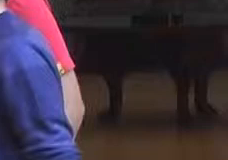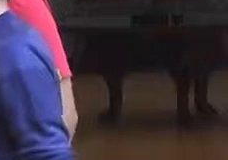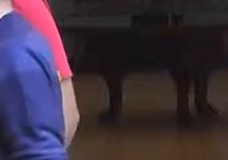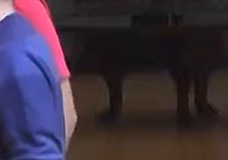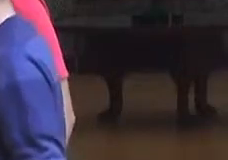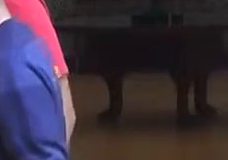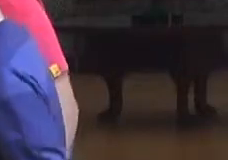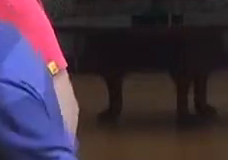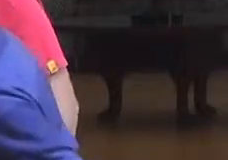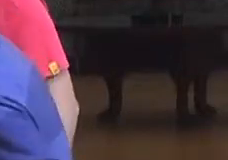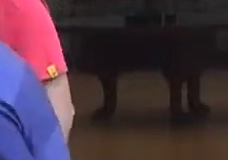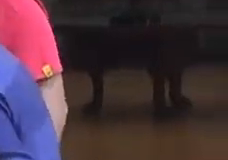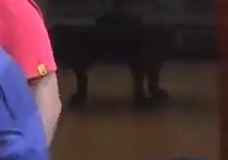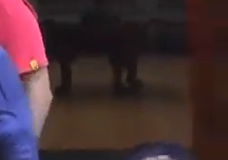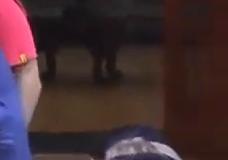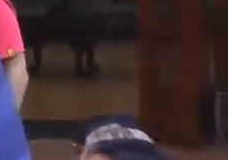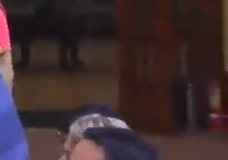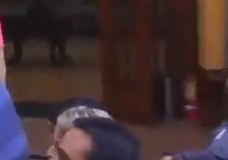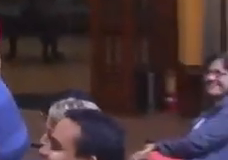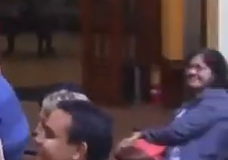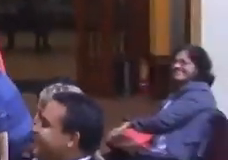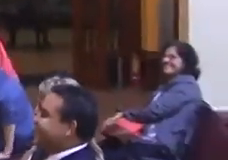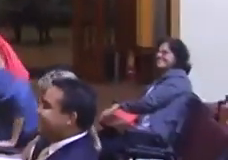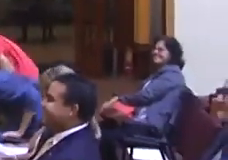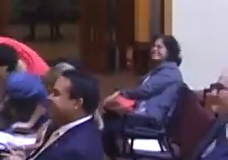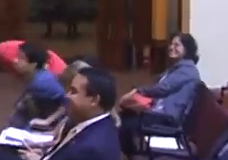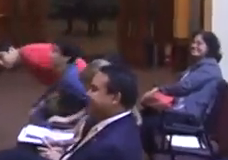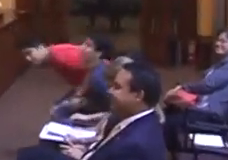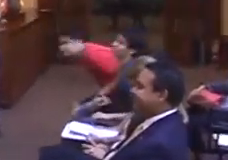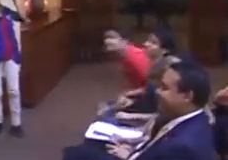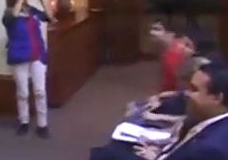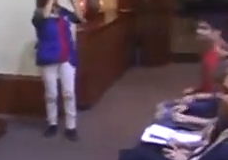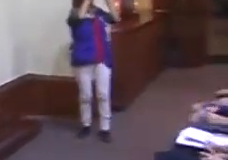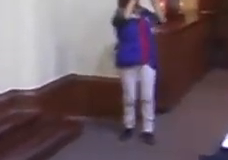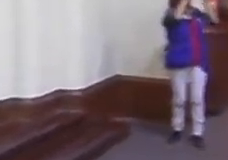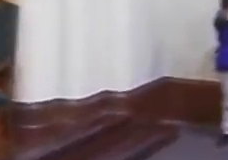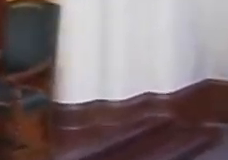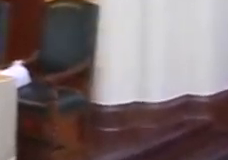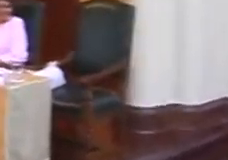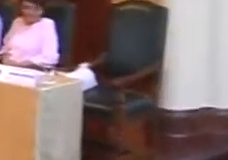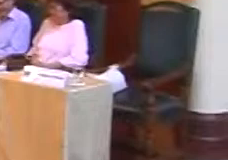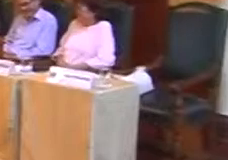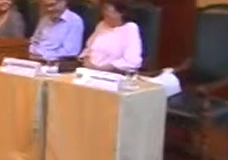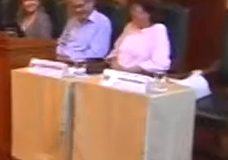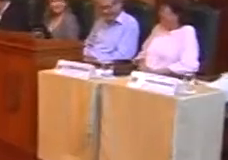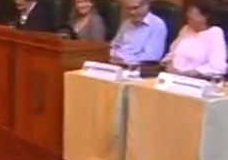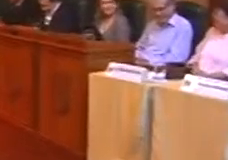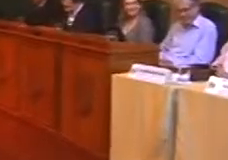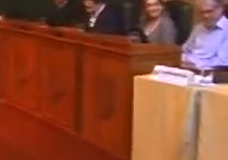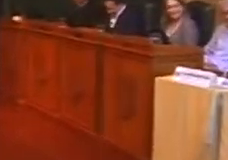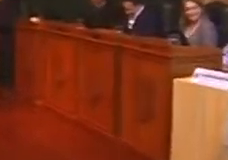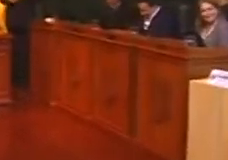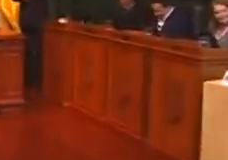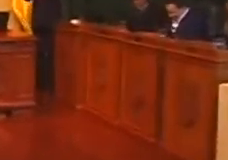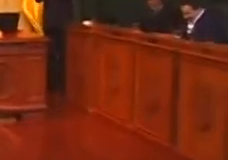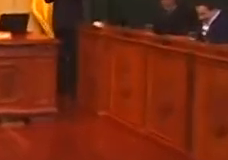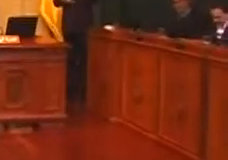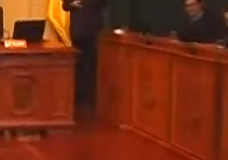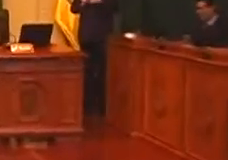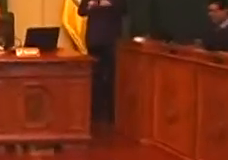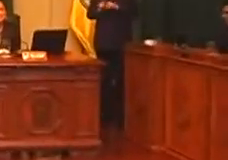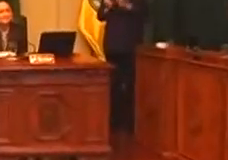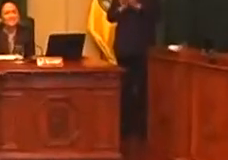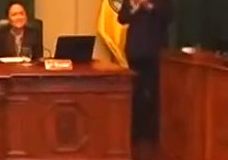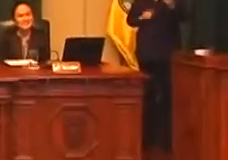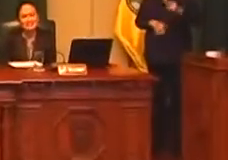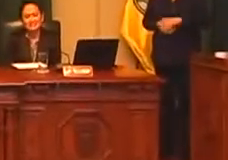La señora Cesareo se siente identificada, gracias, porque he dicho los muchachos del Colegio Pestalozzi y ella proviene de ahí, se pone de